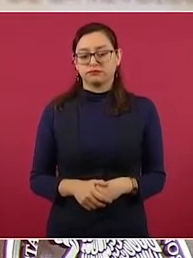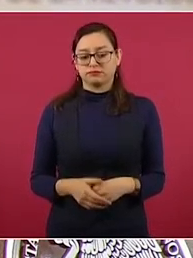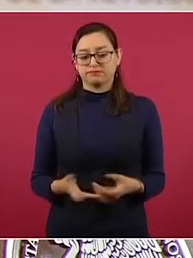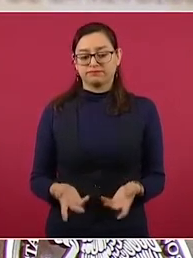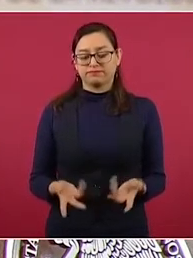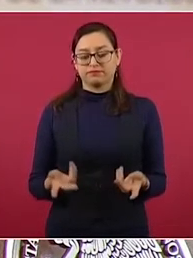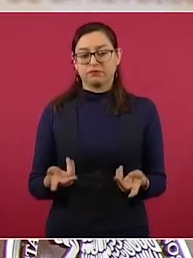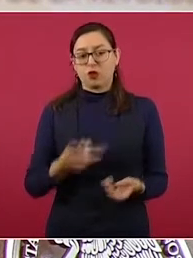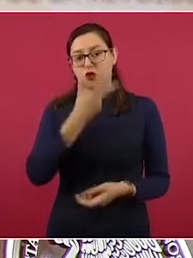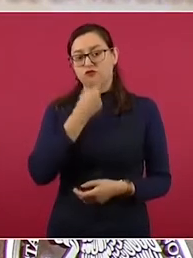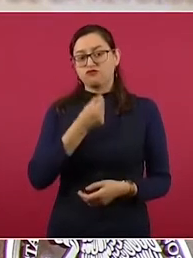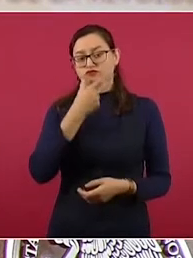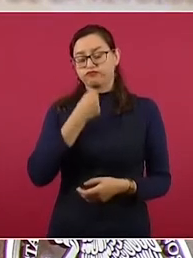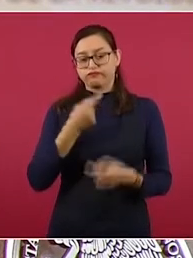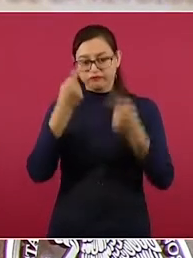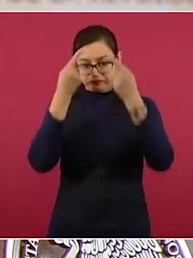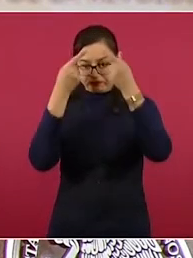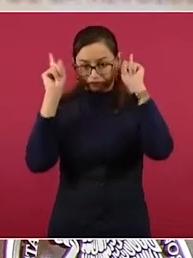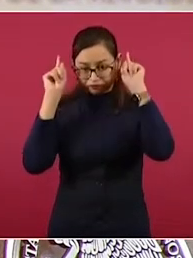marinos.